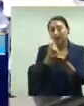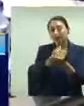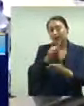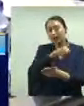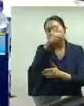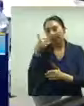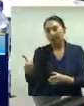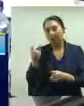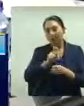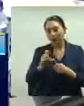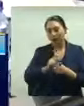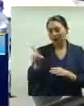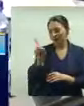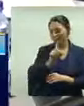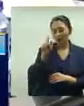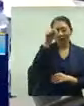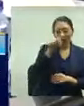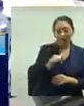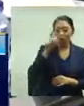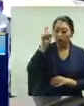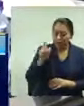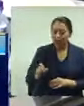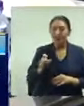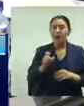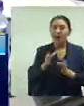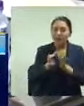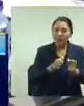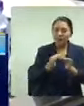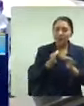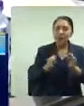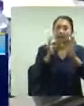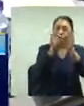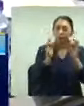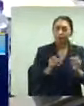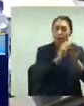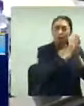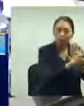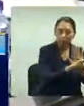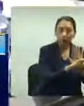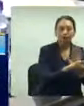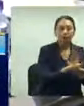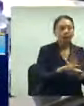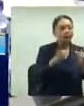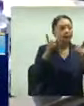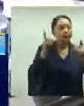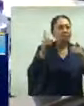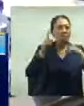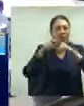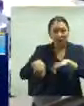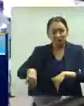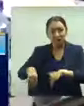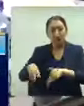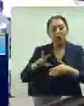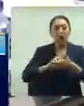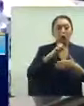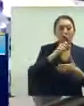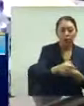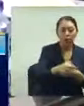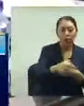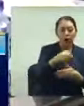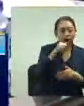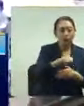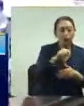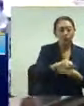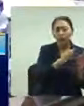que tiene que ser explicada de manera transparente. Se agarró el dinero, se canceló el programa, se usó para otra cosa, se le pasó a Salud y a Salud